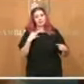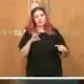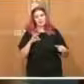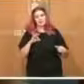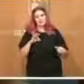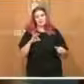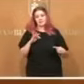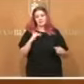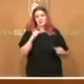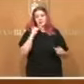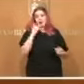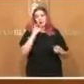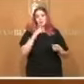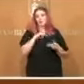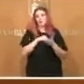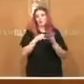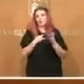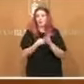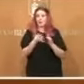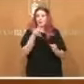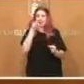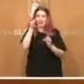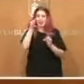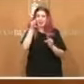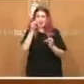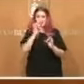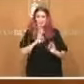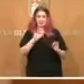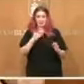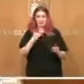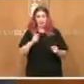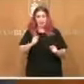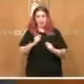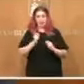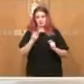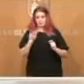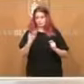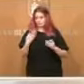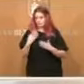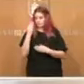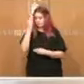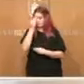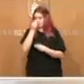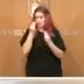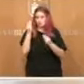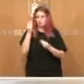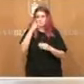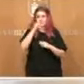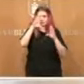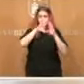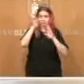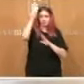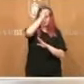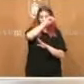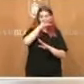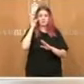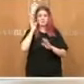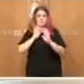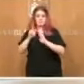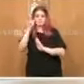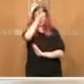aportar alguna solución más concreta, que es lo que realmente creo que todos los madrileños y madrileñas y vecinos y vecinas de Coslada y San